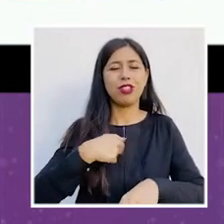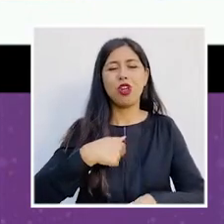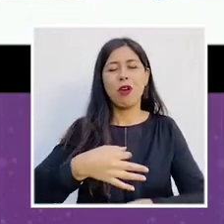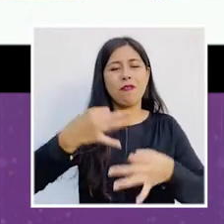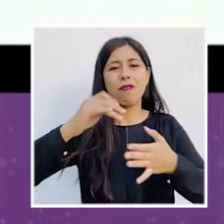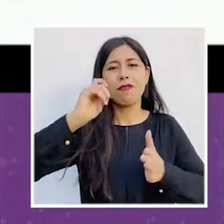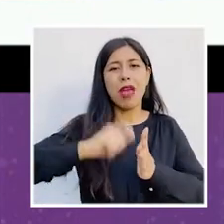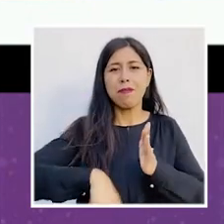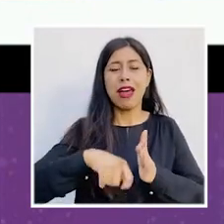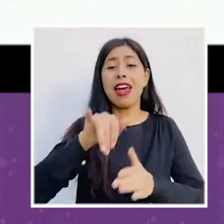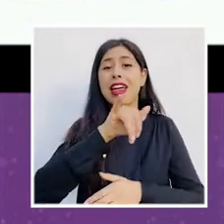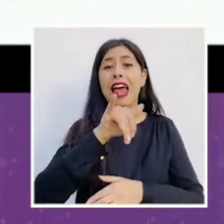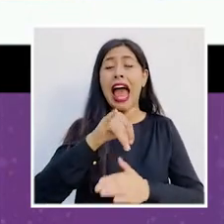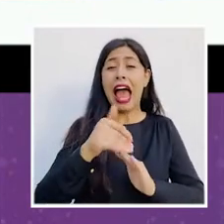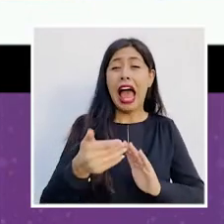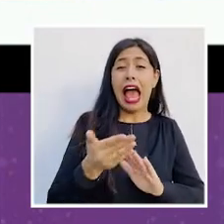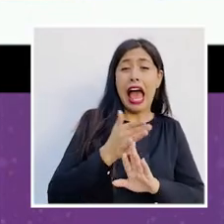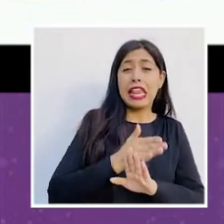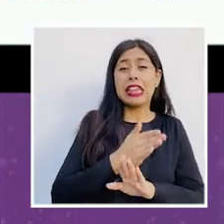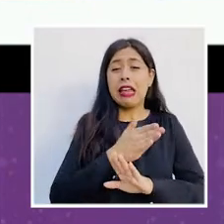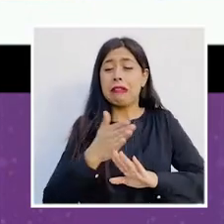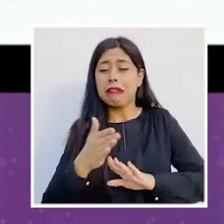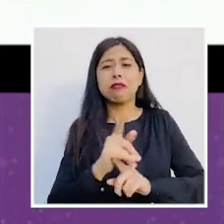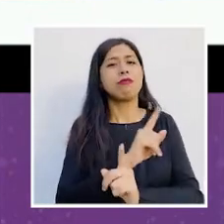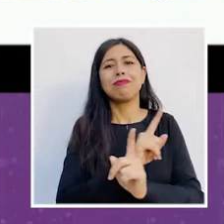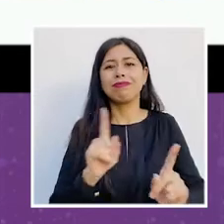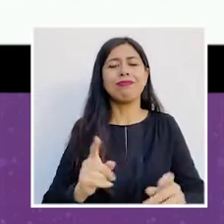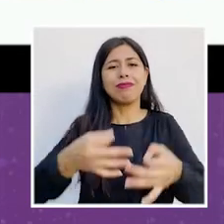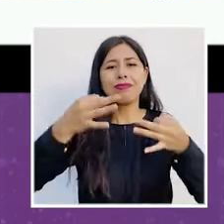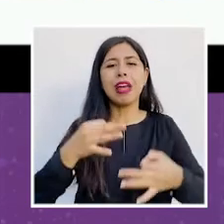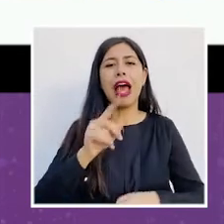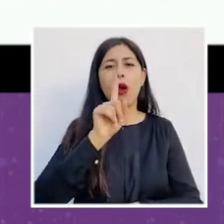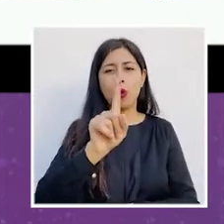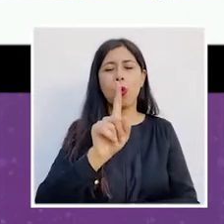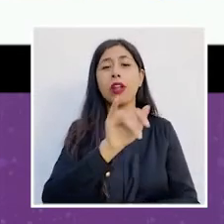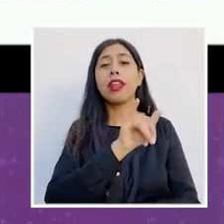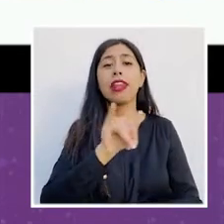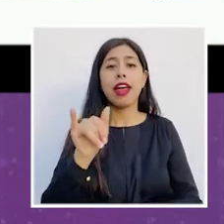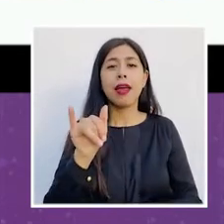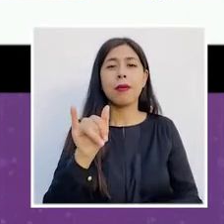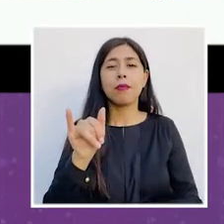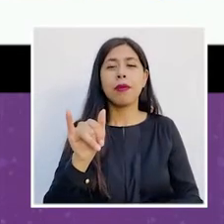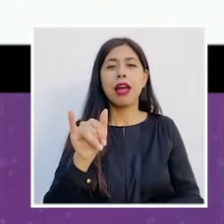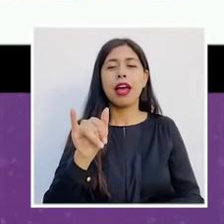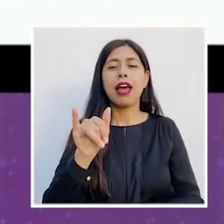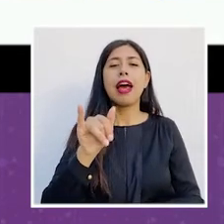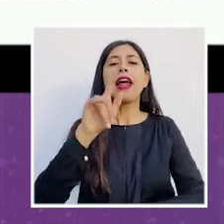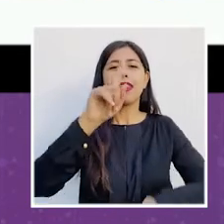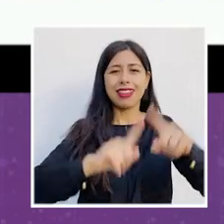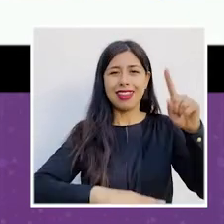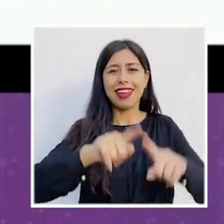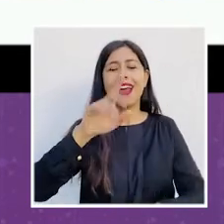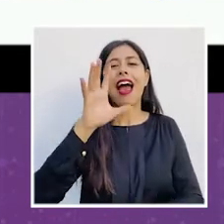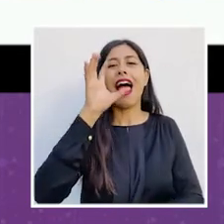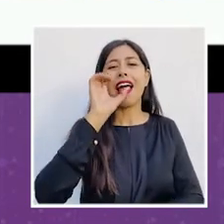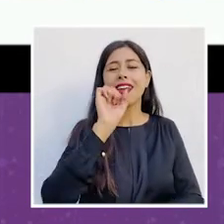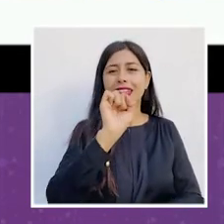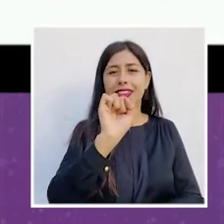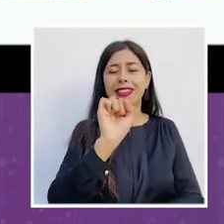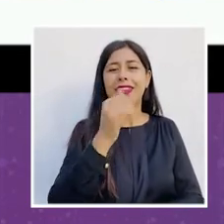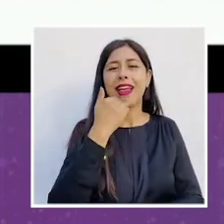Se los doy firmado. Ni más tarde ni más temprano. Luego va a sobrevolar territorio argentino,